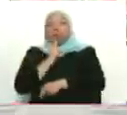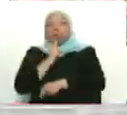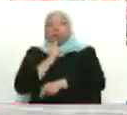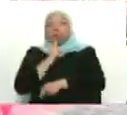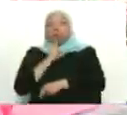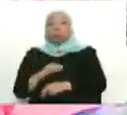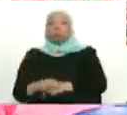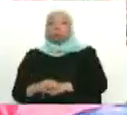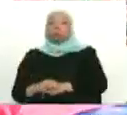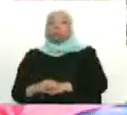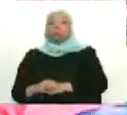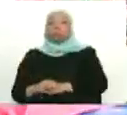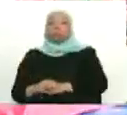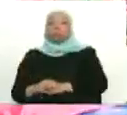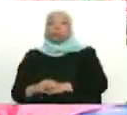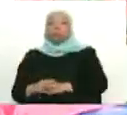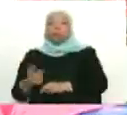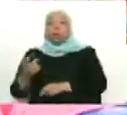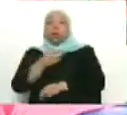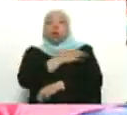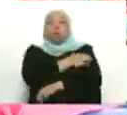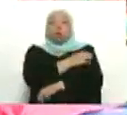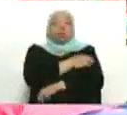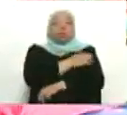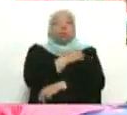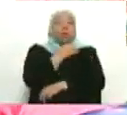Porque esa es una de las cosas que juega la derecha.